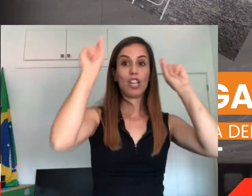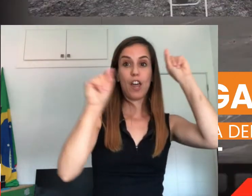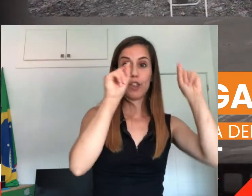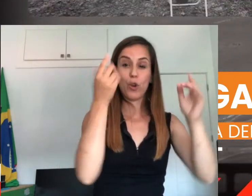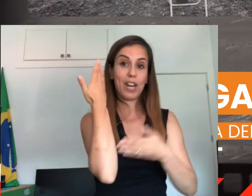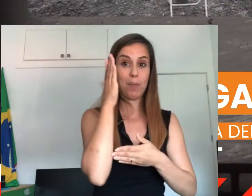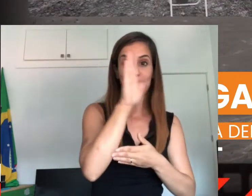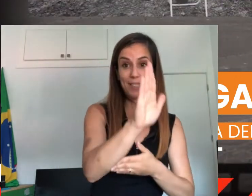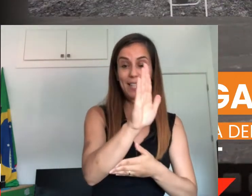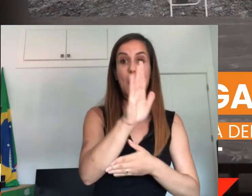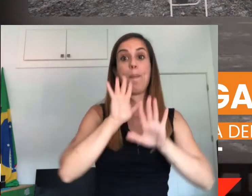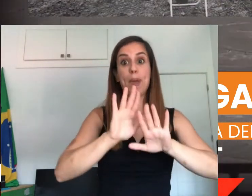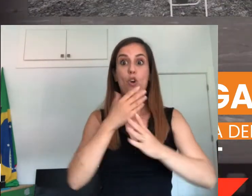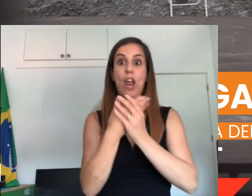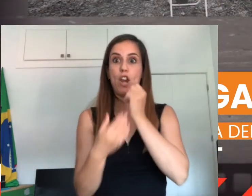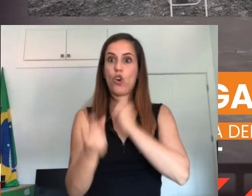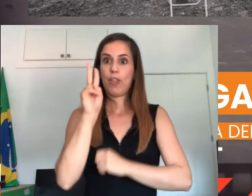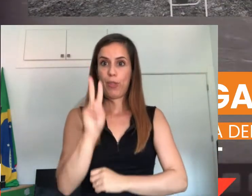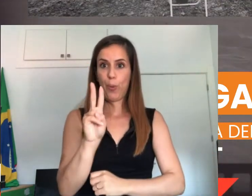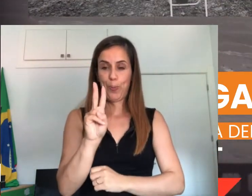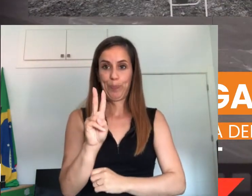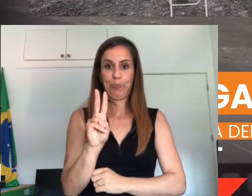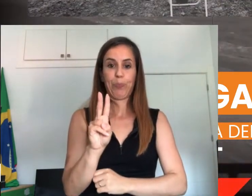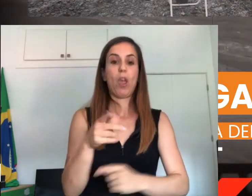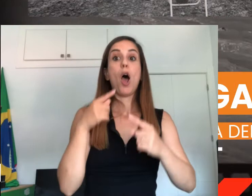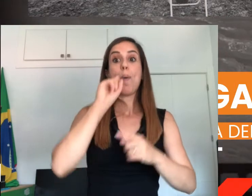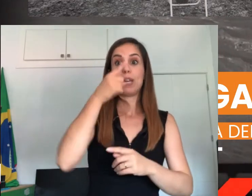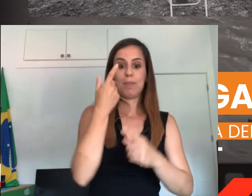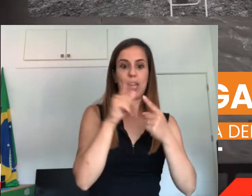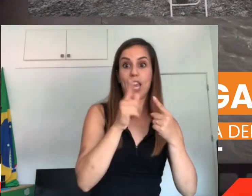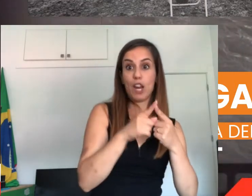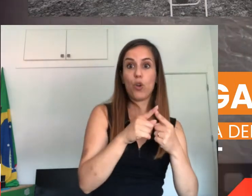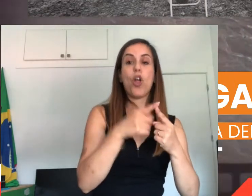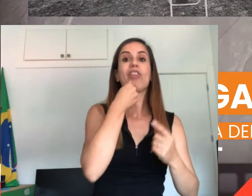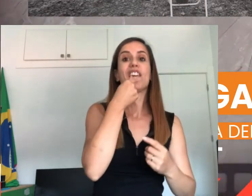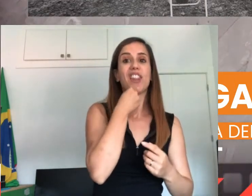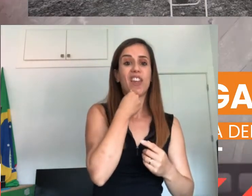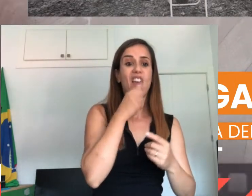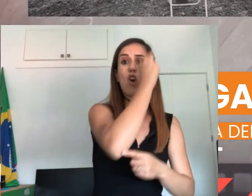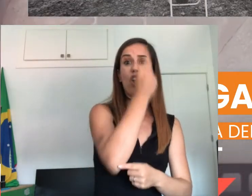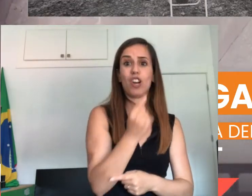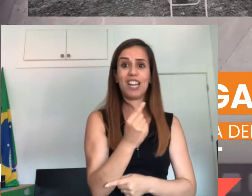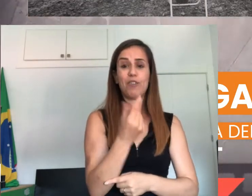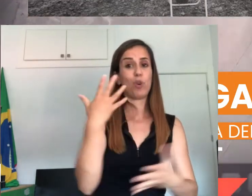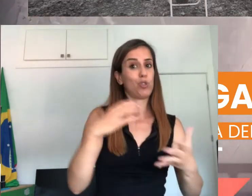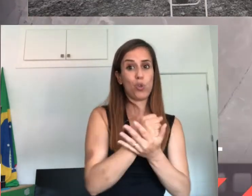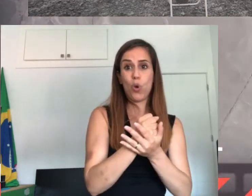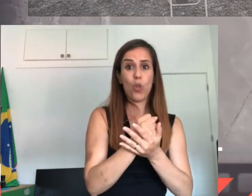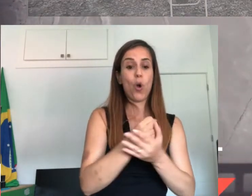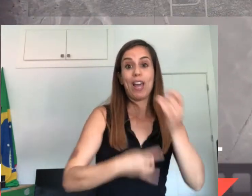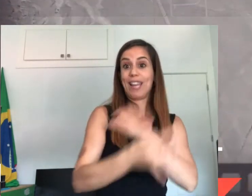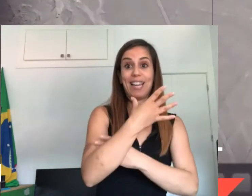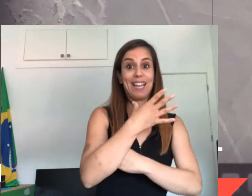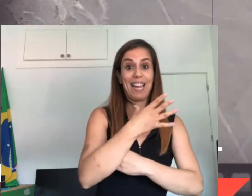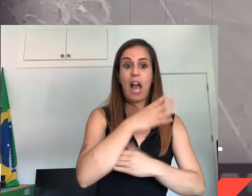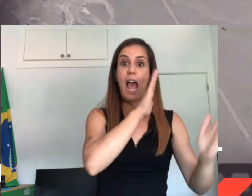es pensar que todos los geoglifos están hechos en la misma época, y otro es que su concepción astrológica es del hemisferio norte, porque ella evidentemente